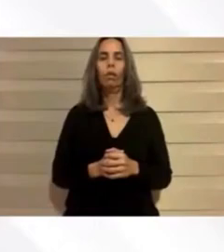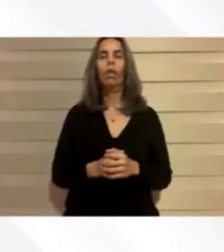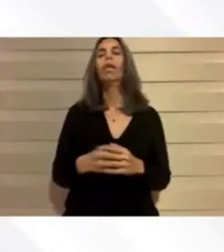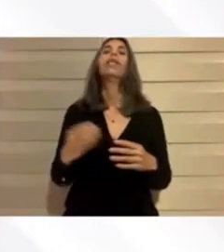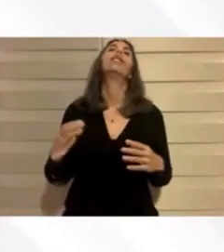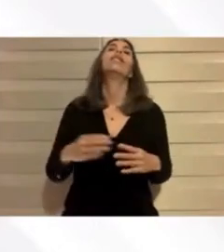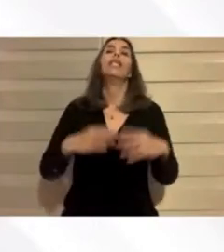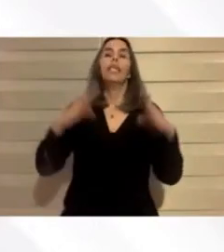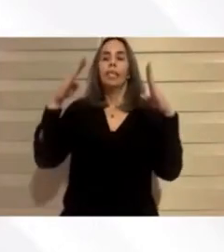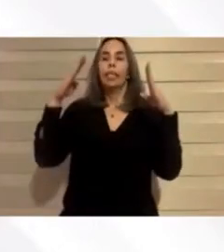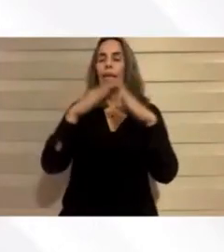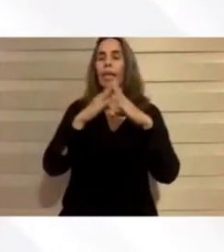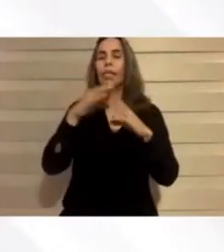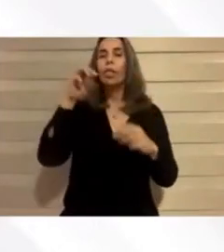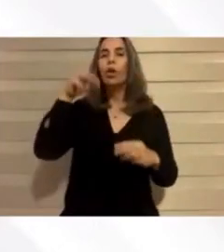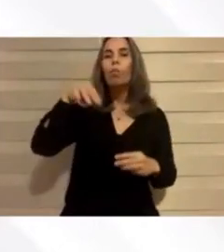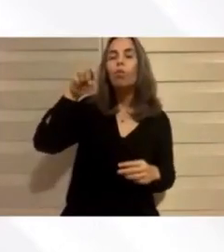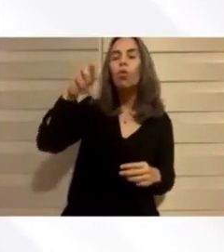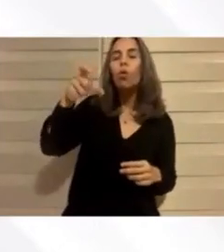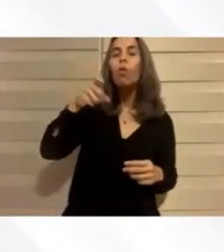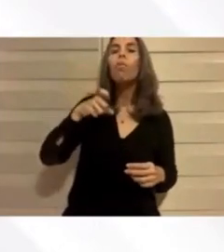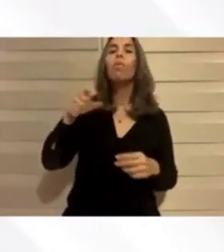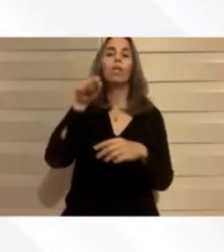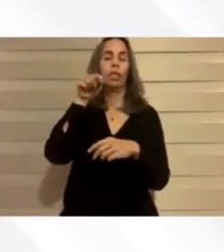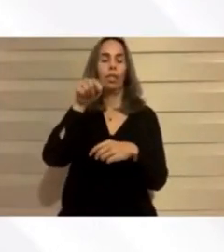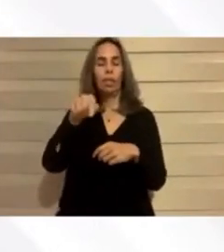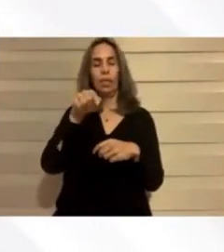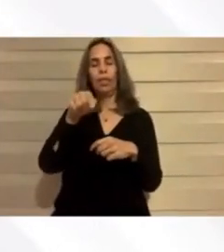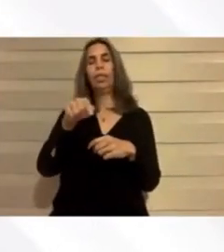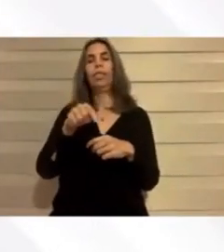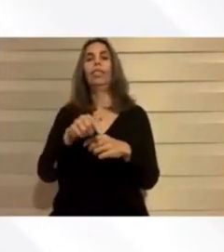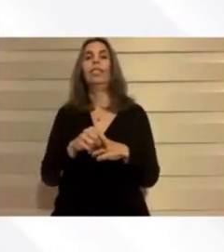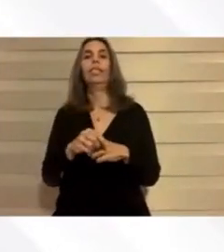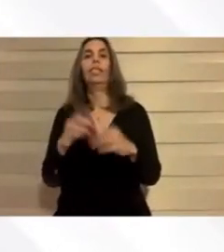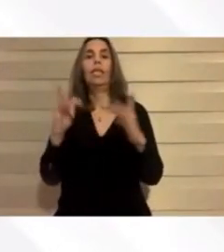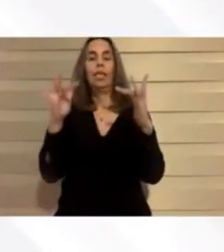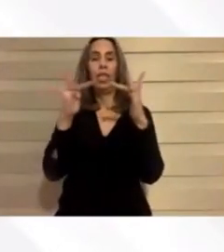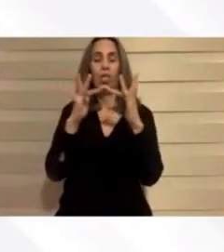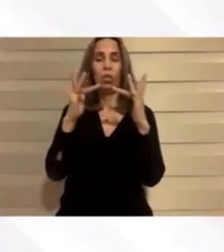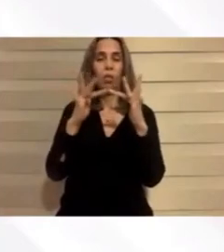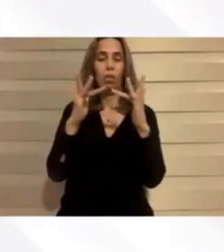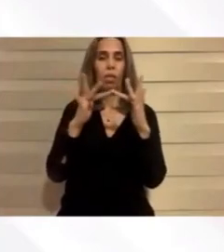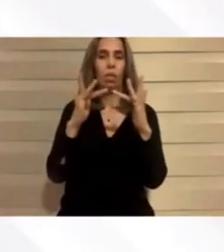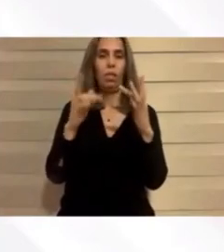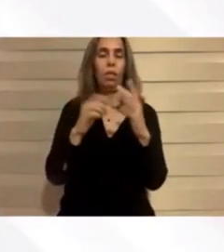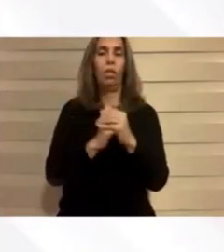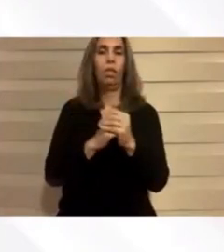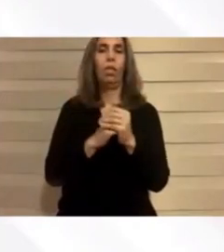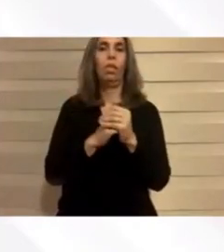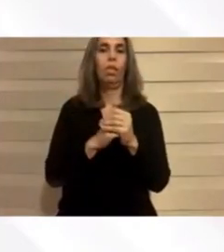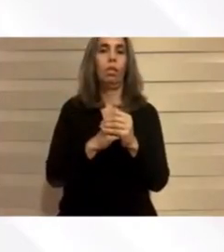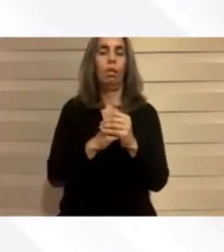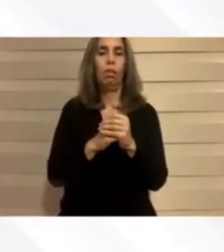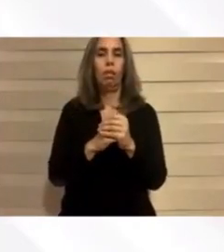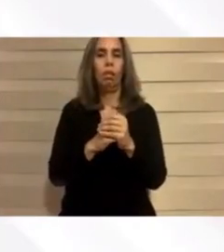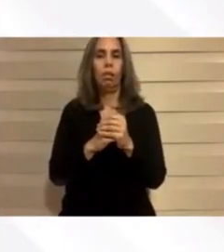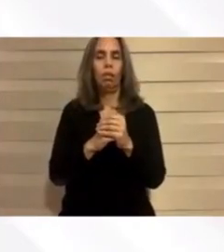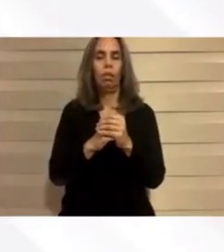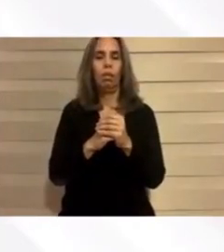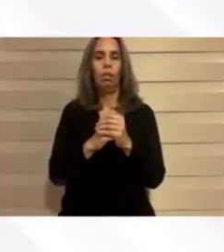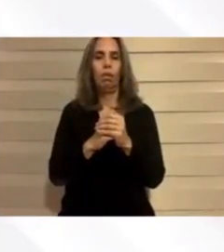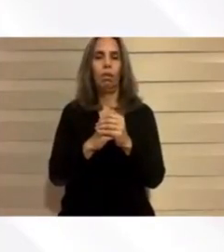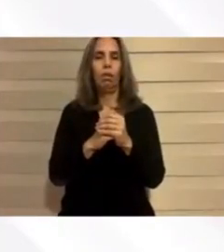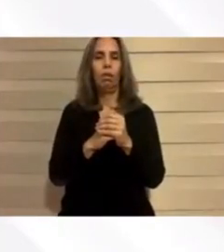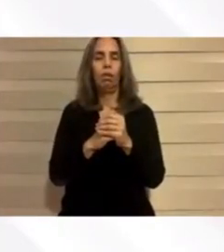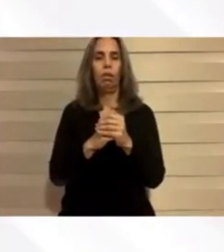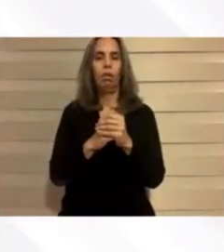www.laescuelaencasa.mx. En este portal que hemos preparado para ustedes pueden consultar este material de estas grandes instituciones que de manera